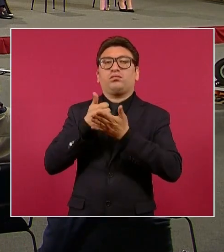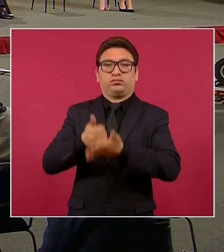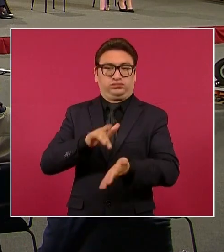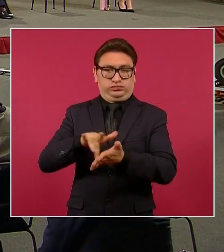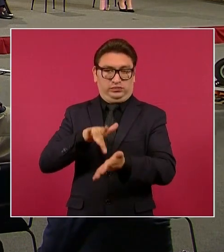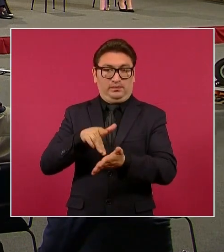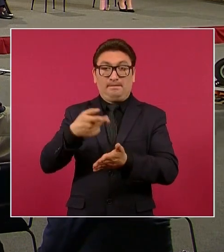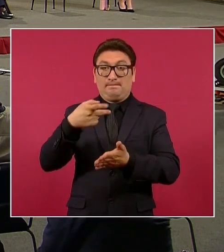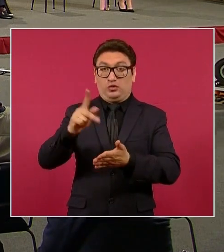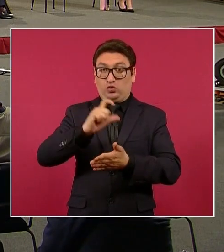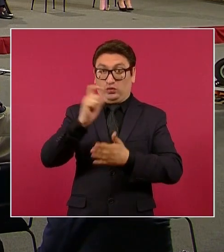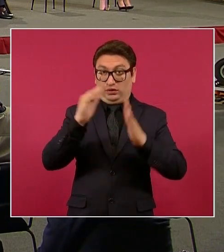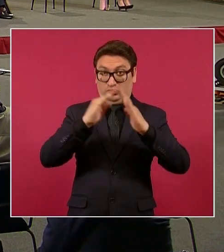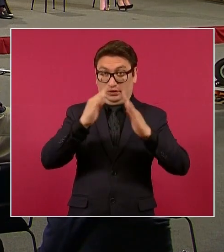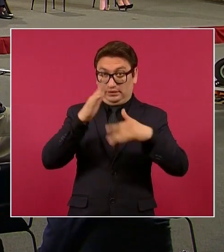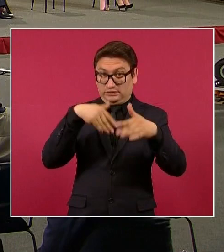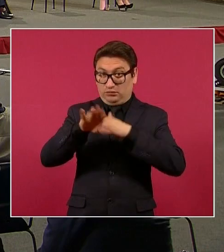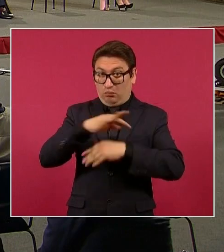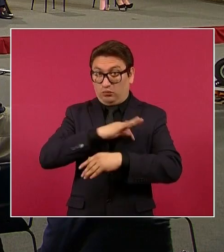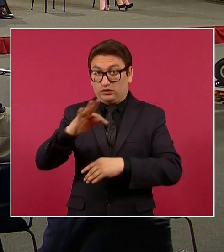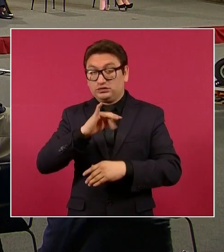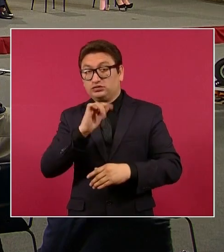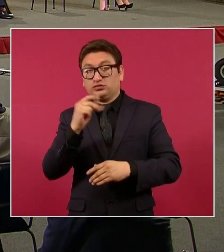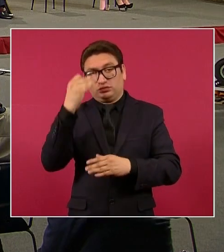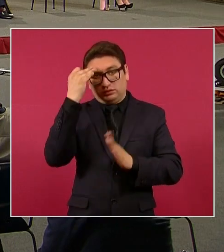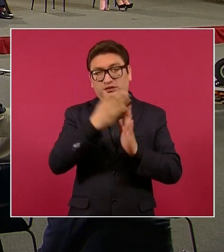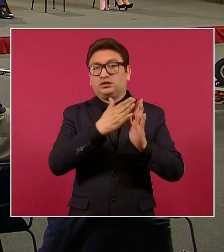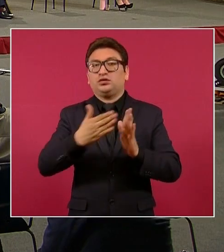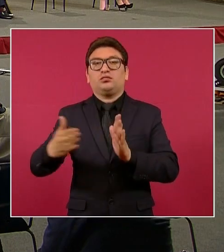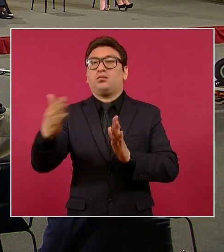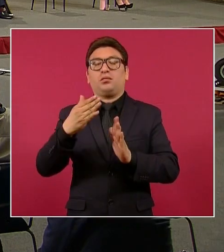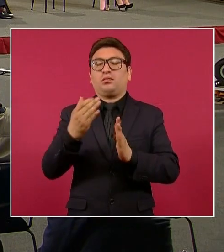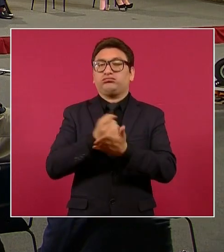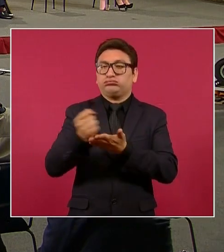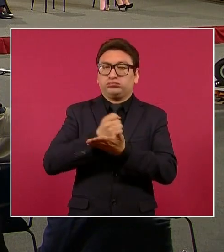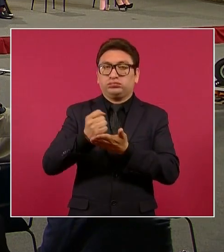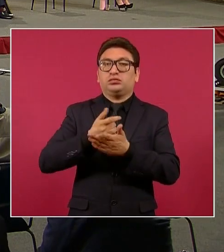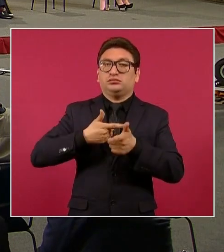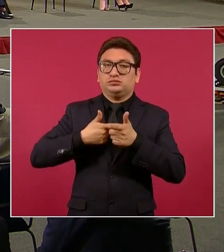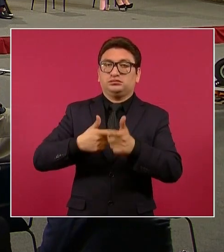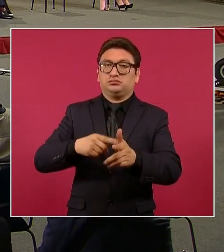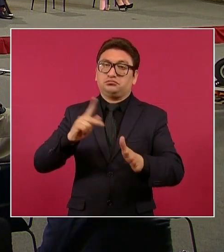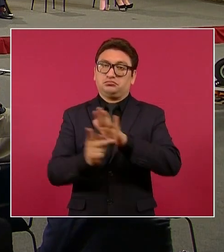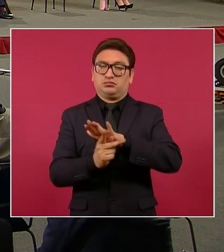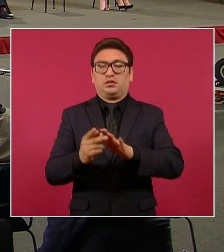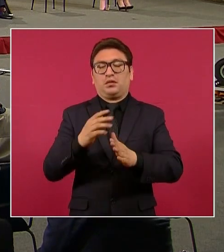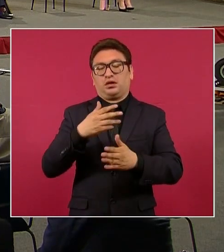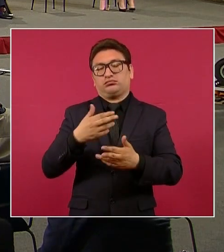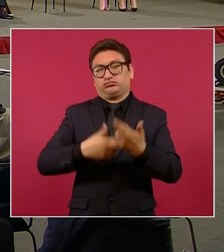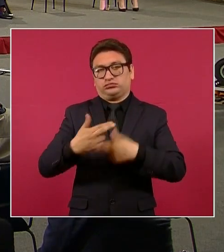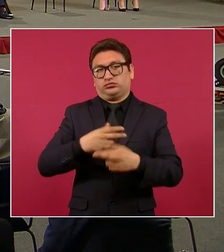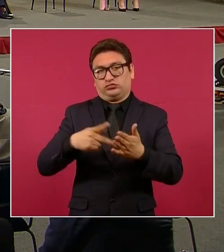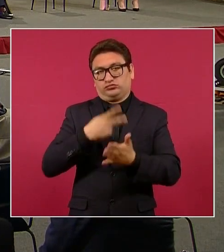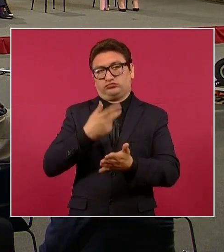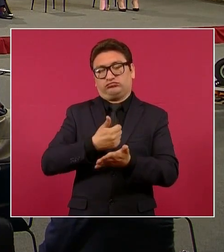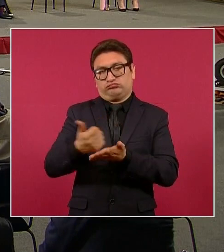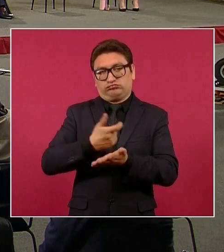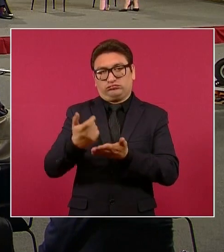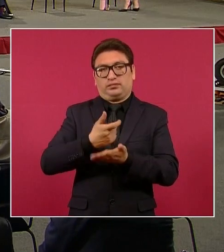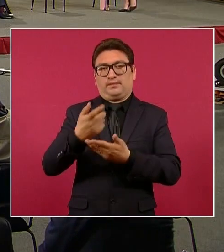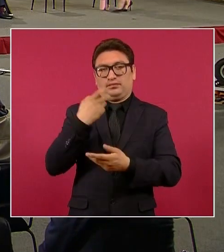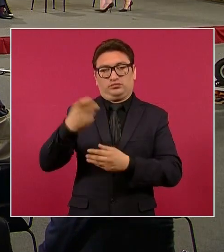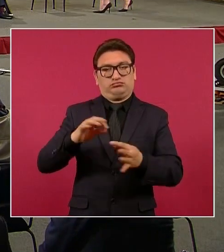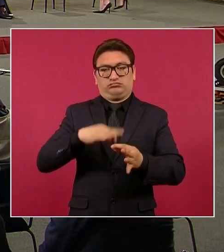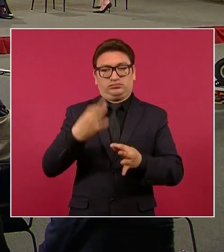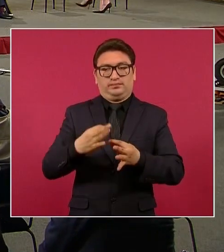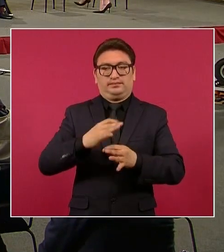Pero una vez que hayan recibido la vivienda, para saber, bueno, cuánto tiempo más queda del crédito y poder hacer esta reestructura. Sería todo por mi parte.